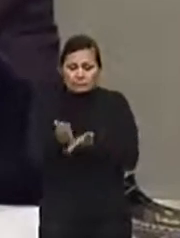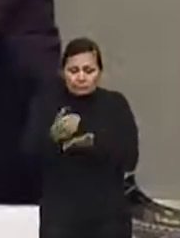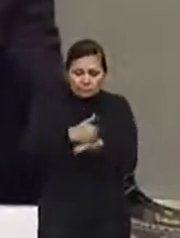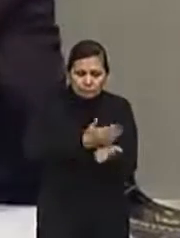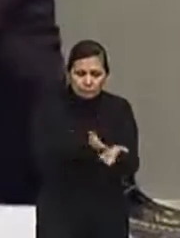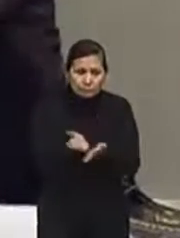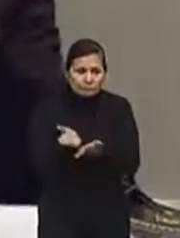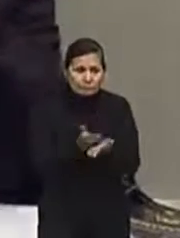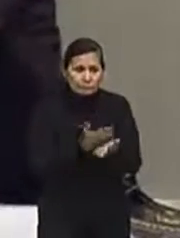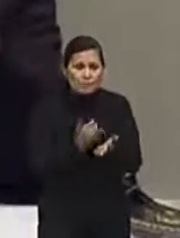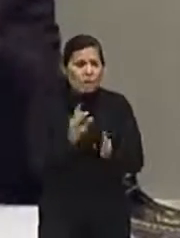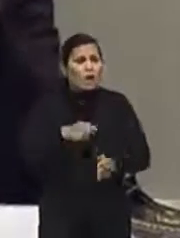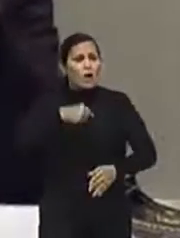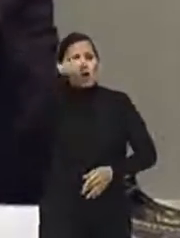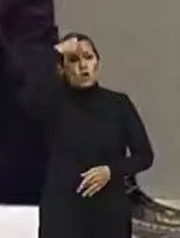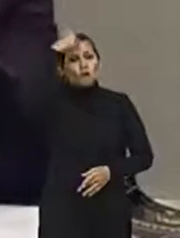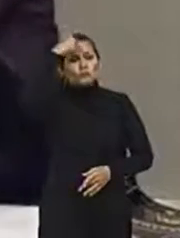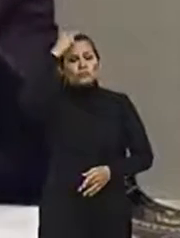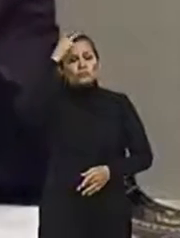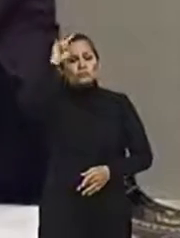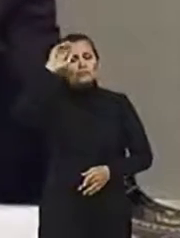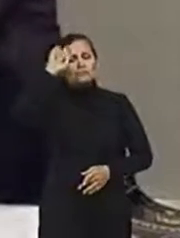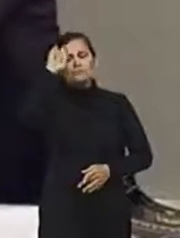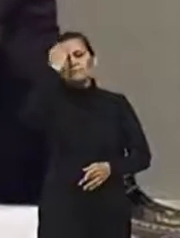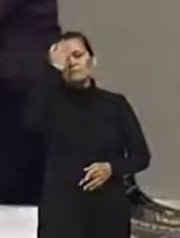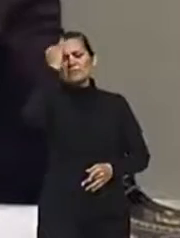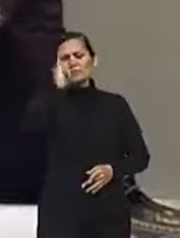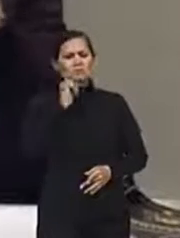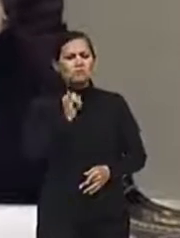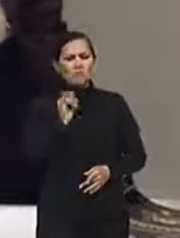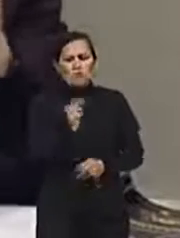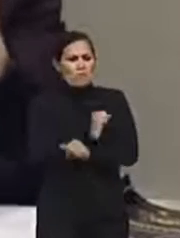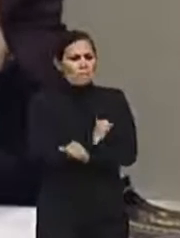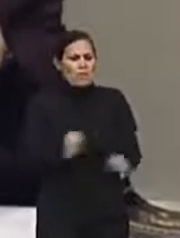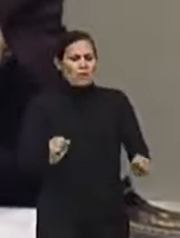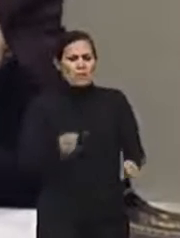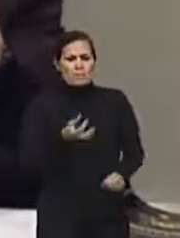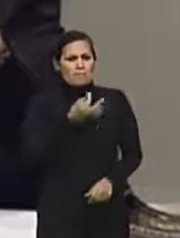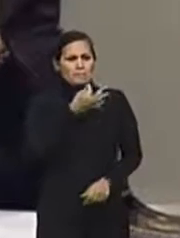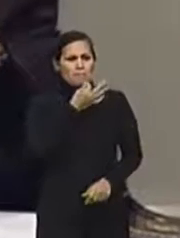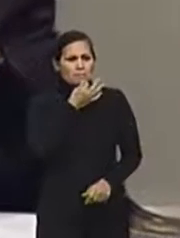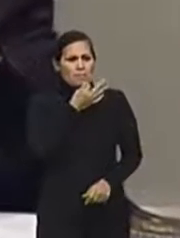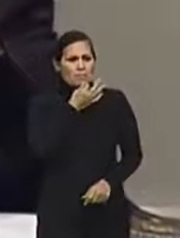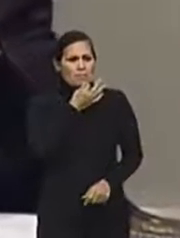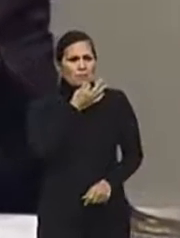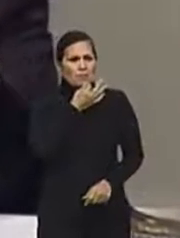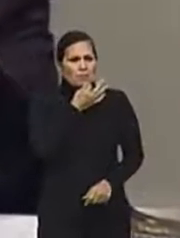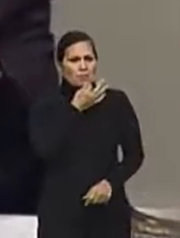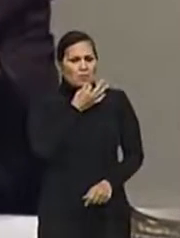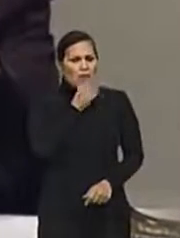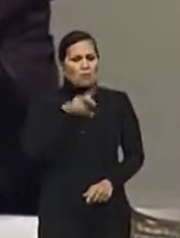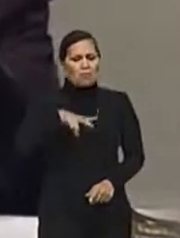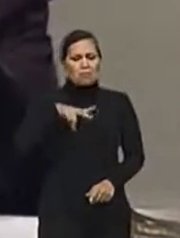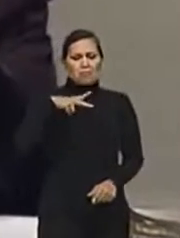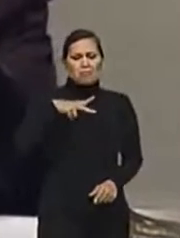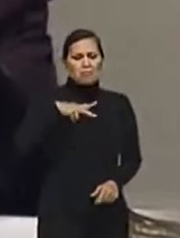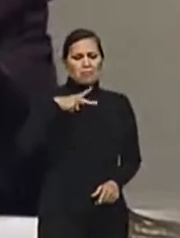Cáritas, tus hábitos de vida tienen que cambiar y no te podés permitir ciertos